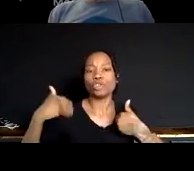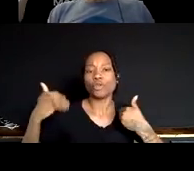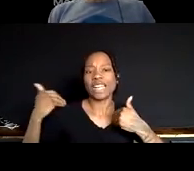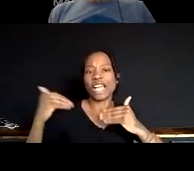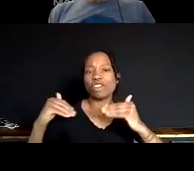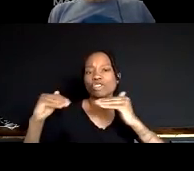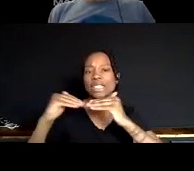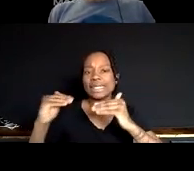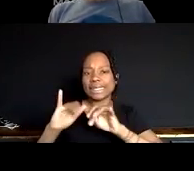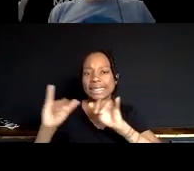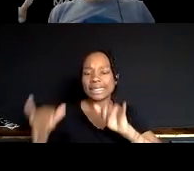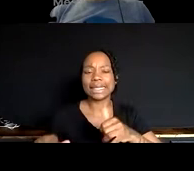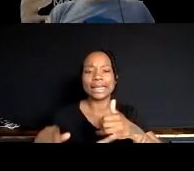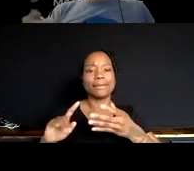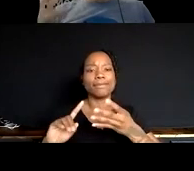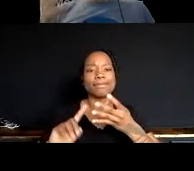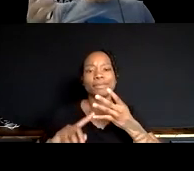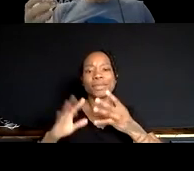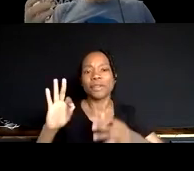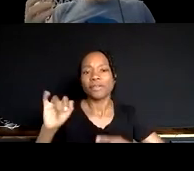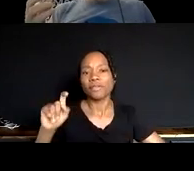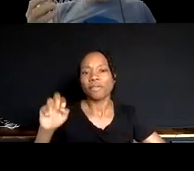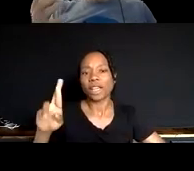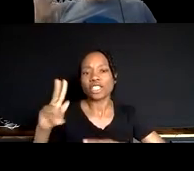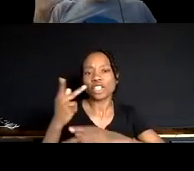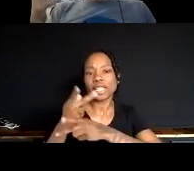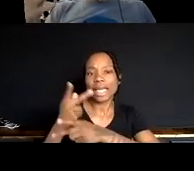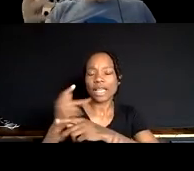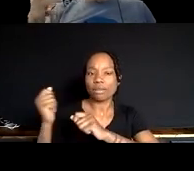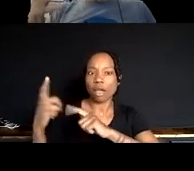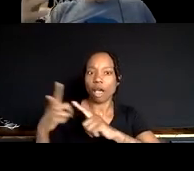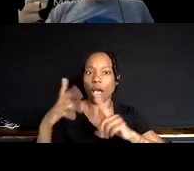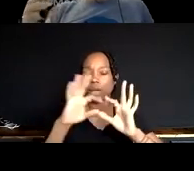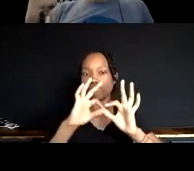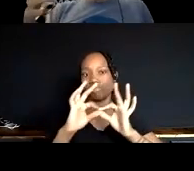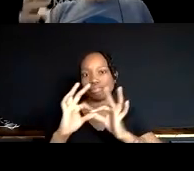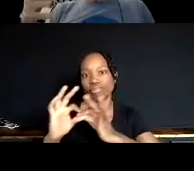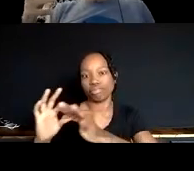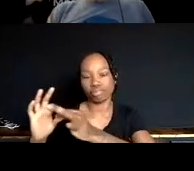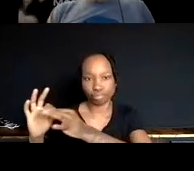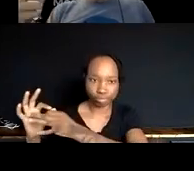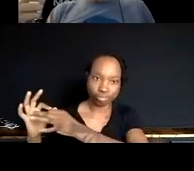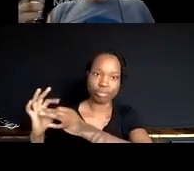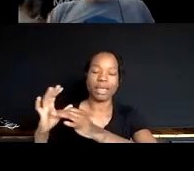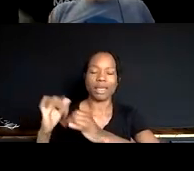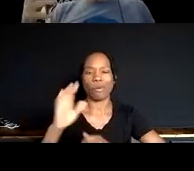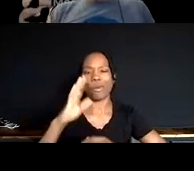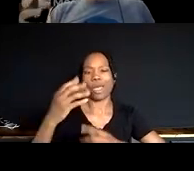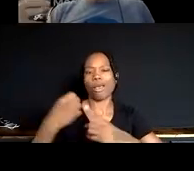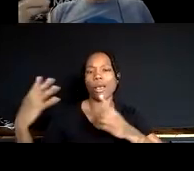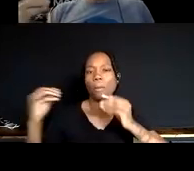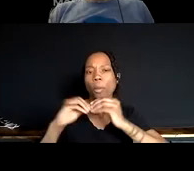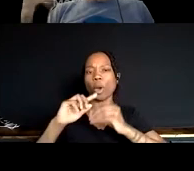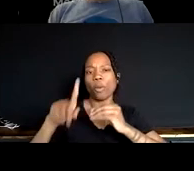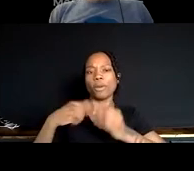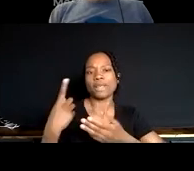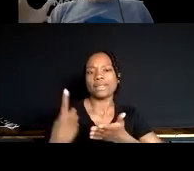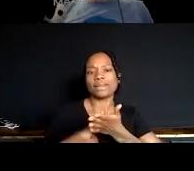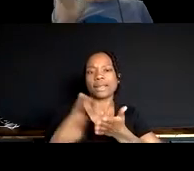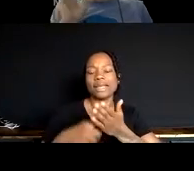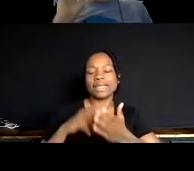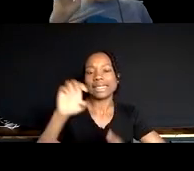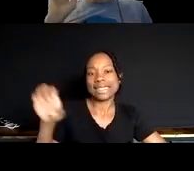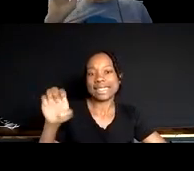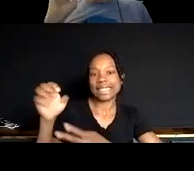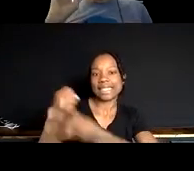juvenil, cuidado con el Estado, tal vez ya estén en una base de datos criminalizada que llega a la nube, y vamos a hablar